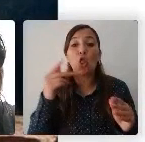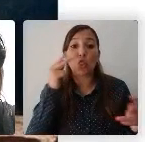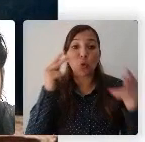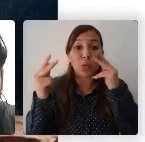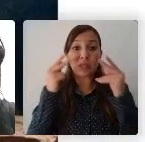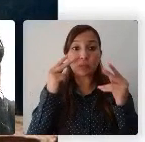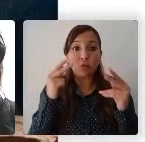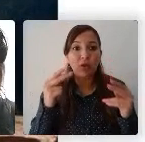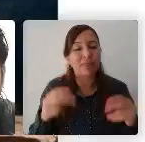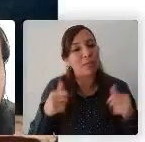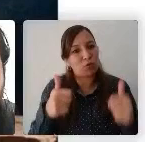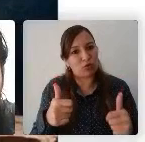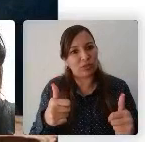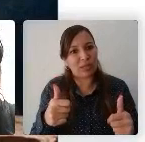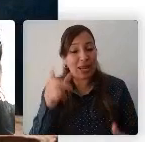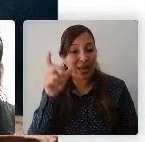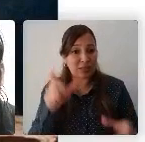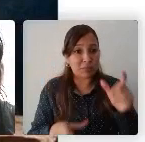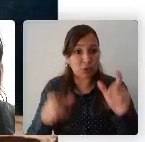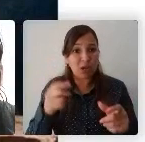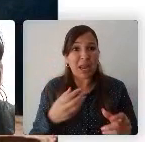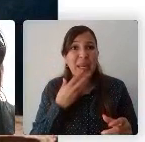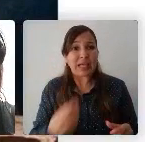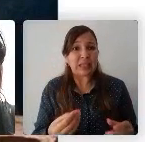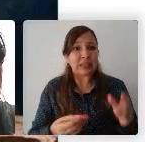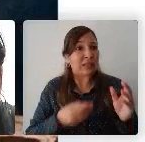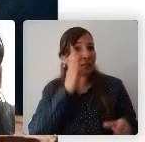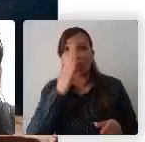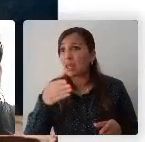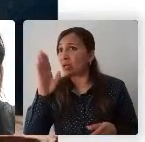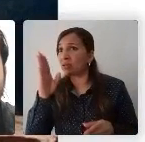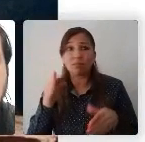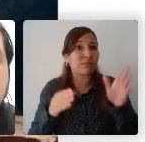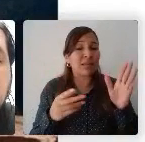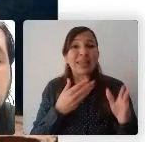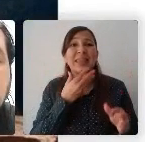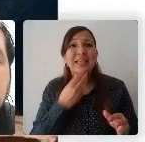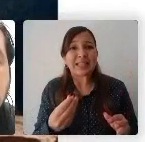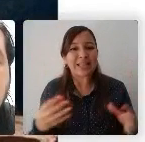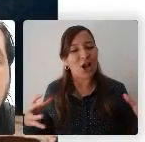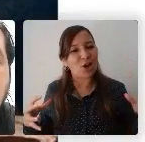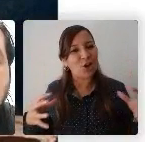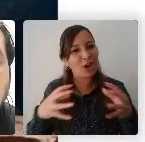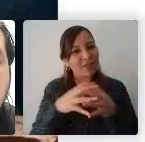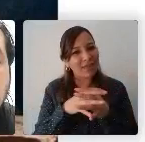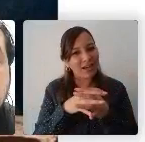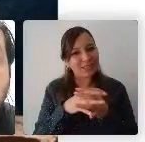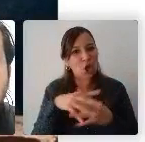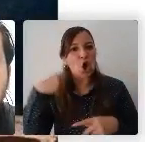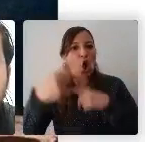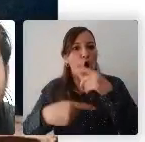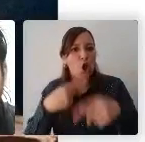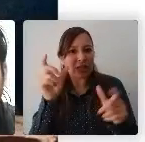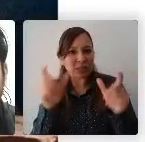Desde ya somos seres sociales y necesitamos conectarnos. Entonces, eso es un punto importante analizar, ya que